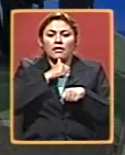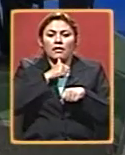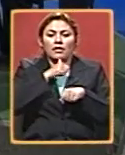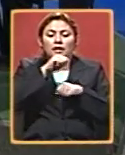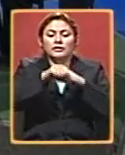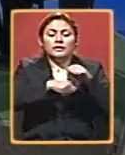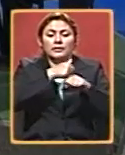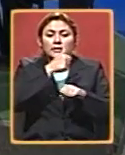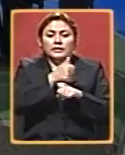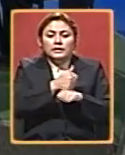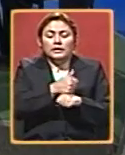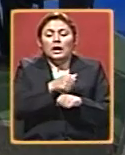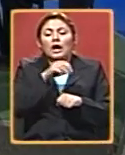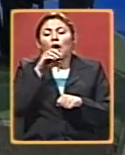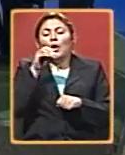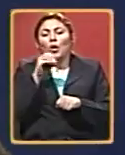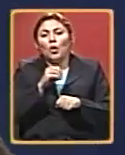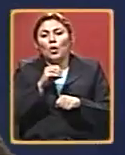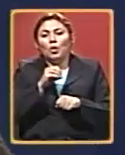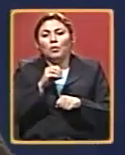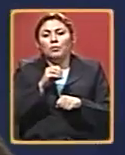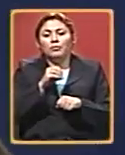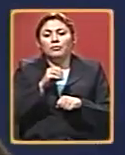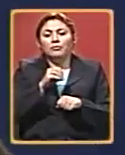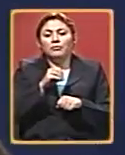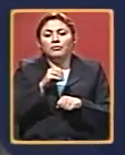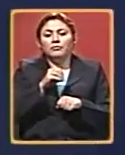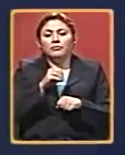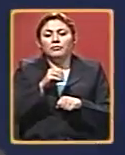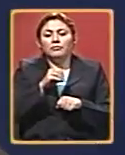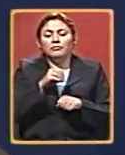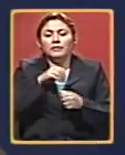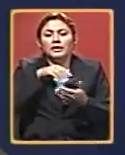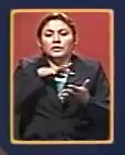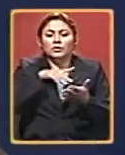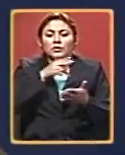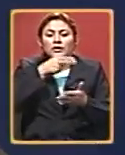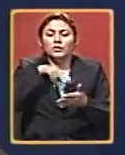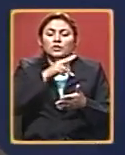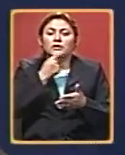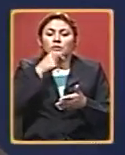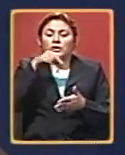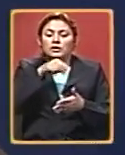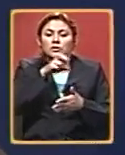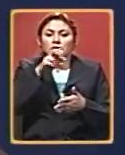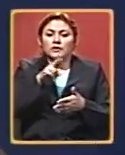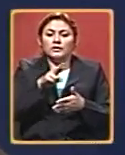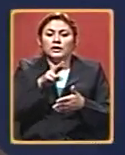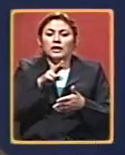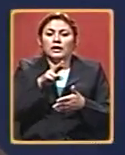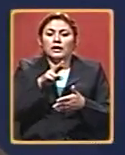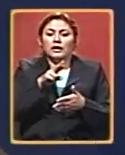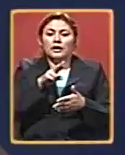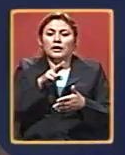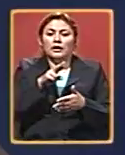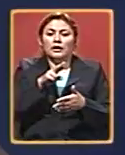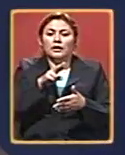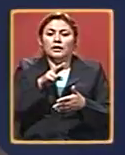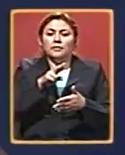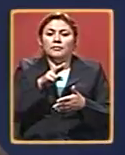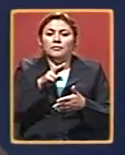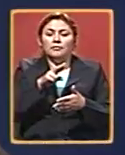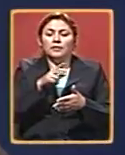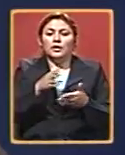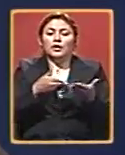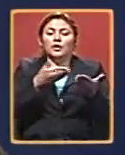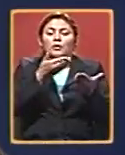claramente establecido, o en el caso del estudio de caso que nosotros hicimos en Costa Rica, lo catalogamos como